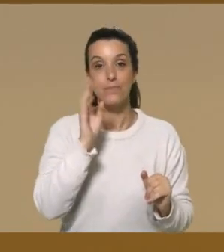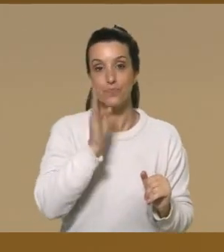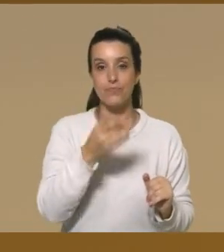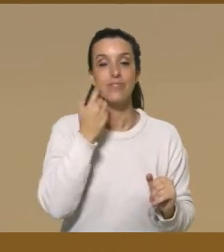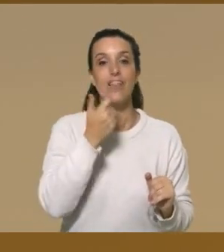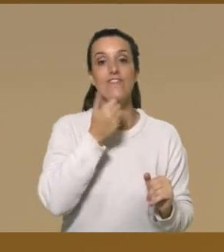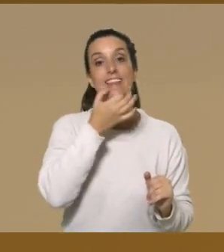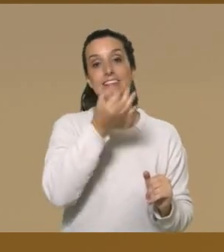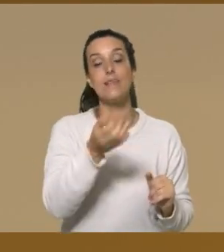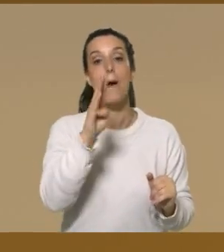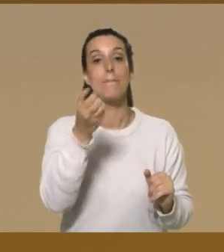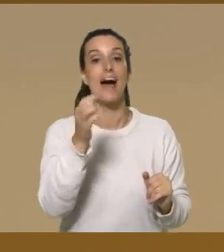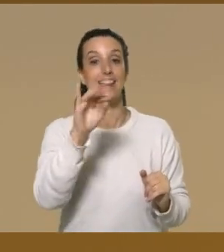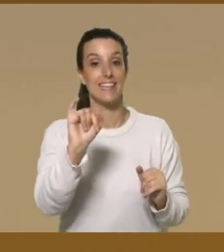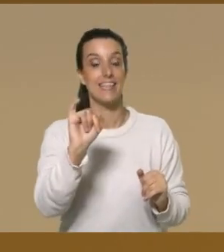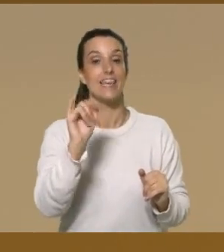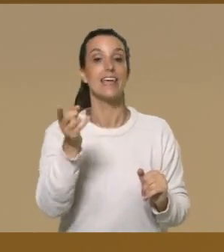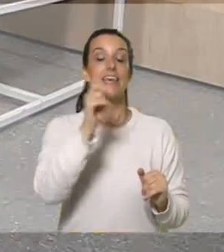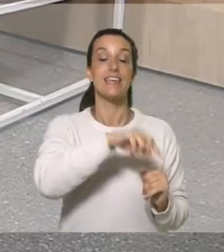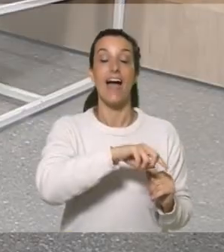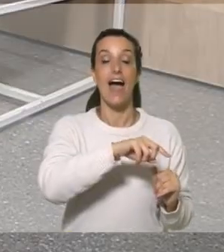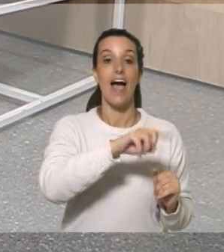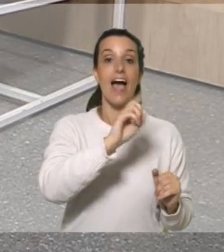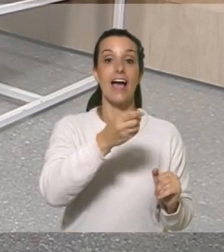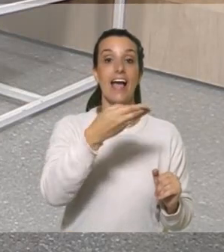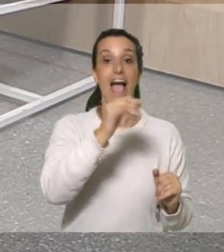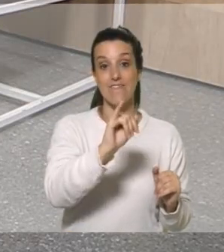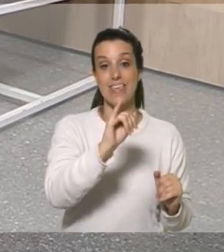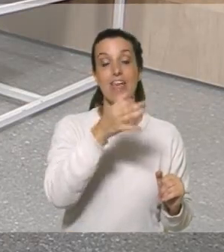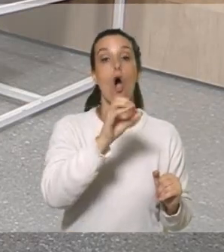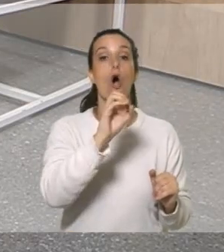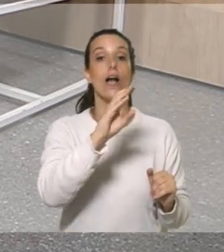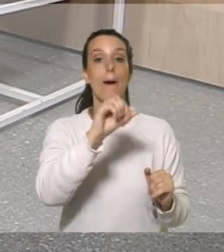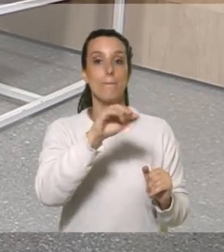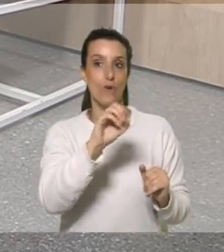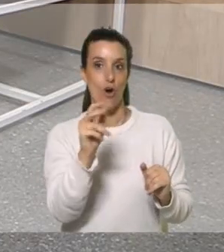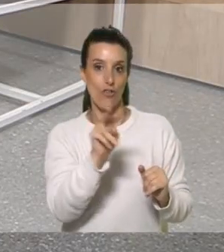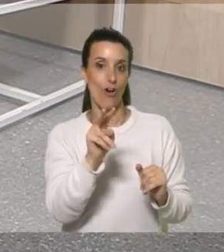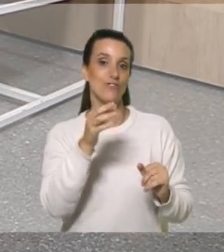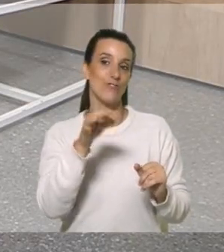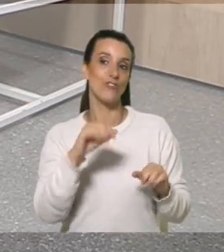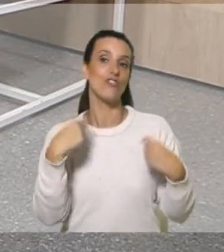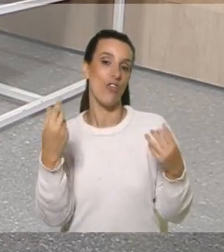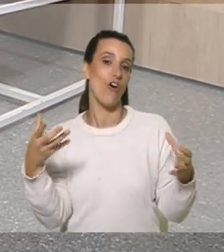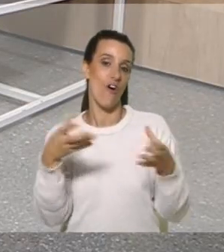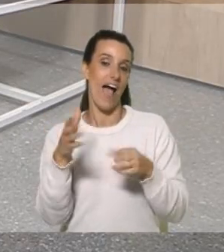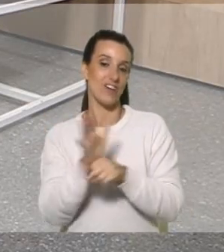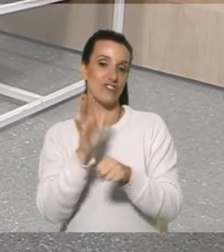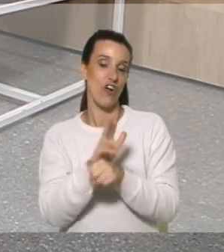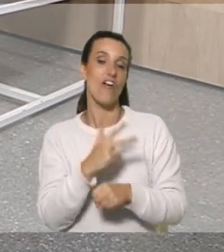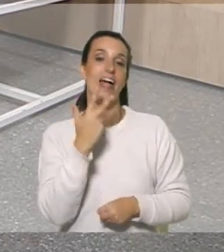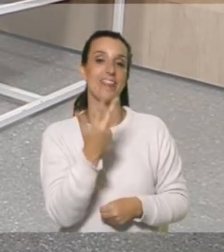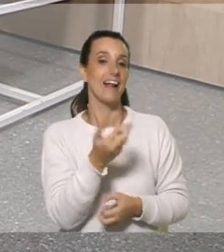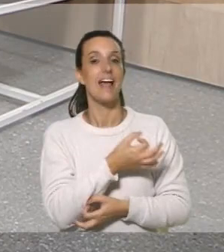falta nombrar a Paty García y a Gabriel Ocampo Ah que forman el que son parte del elenco está triada